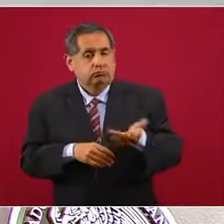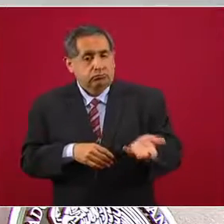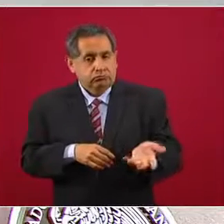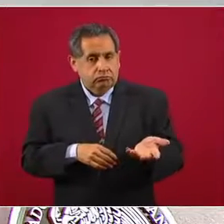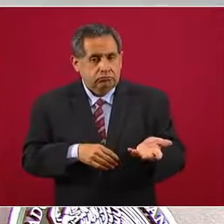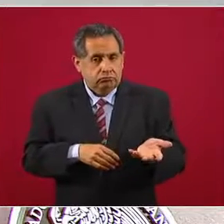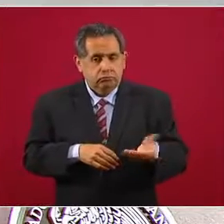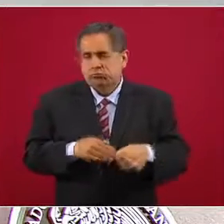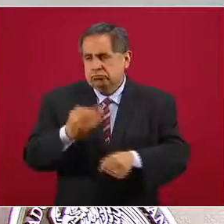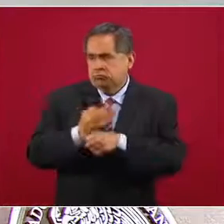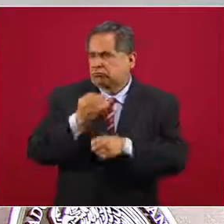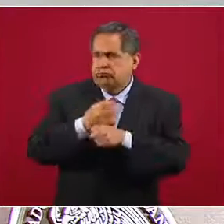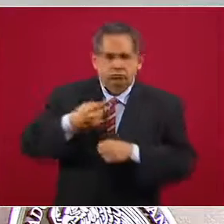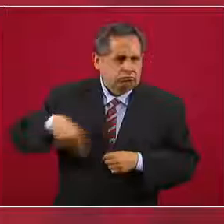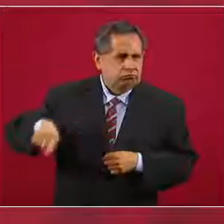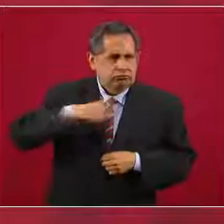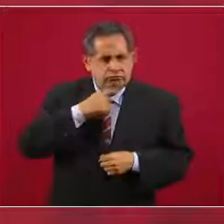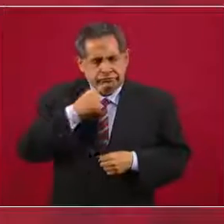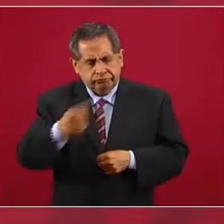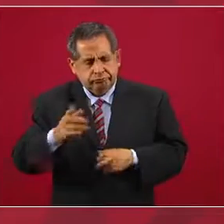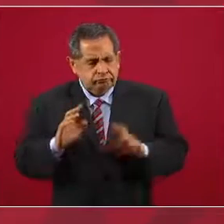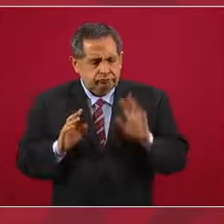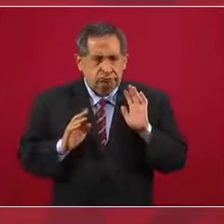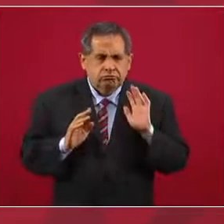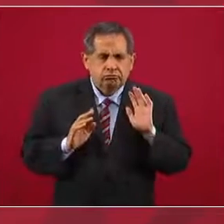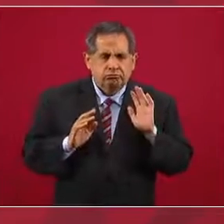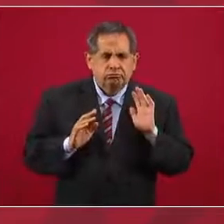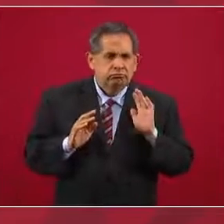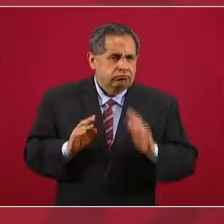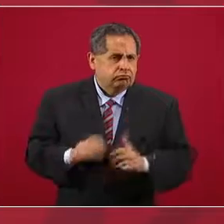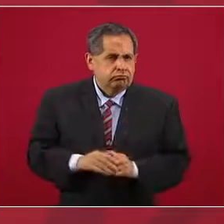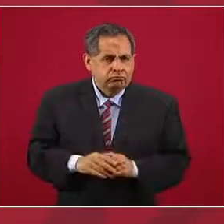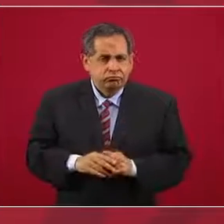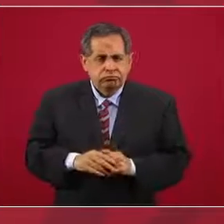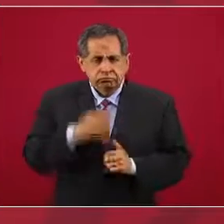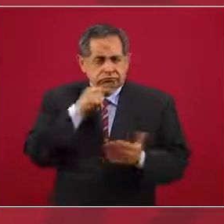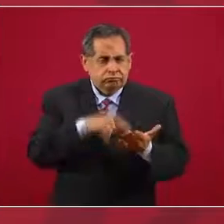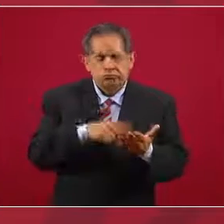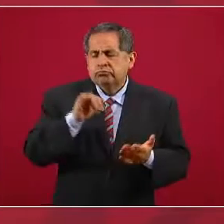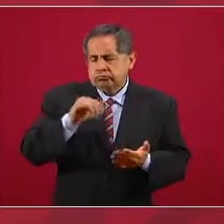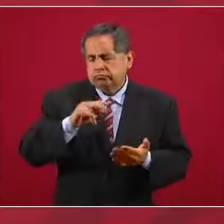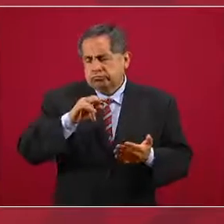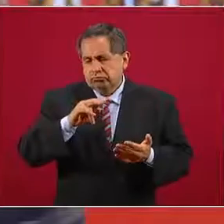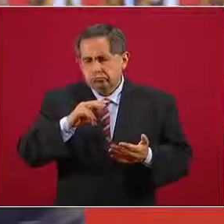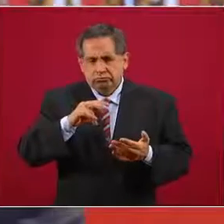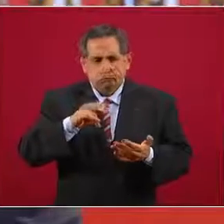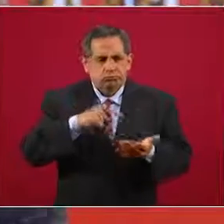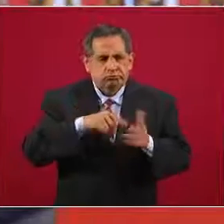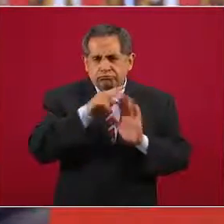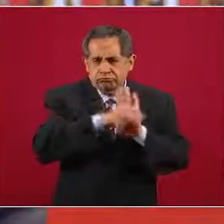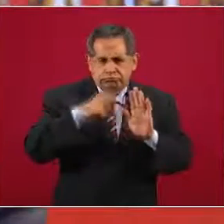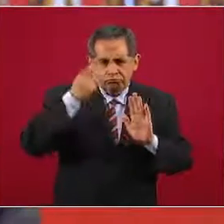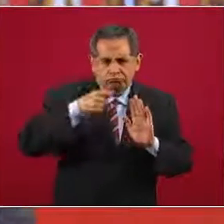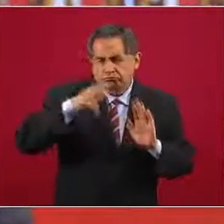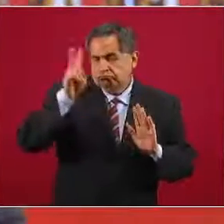Se está aceptando como válido